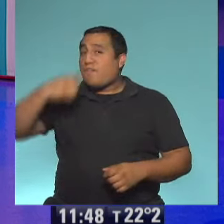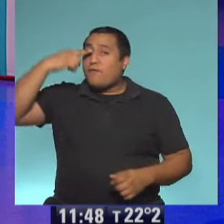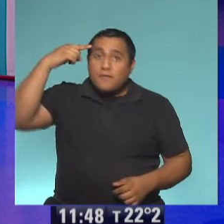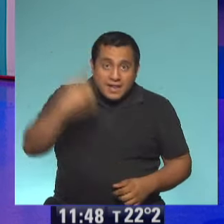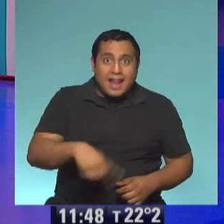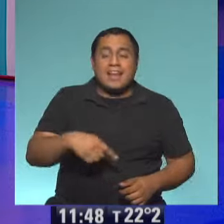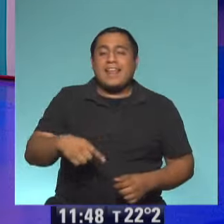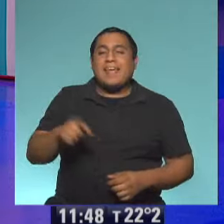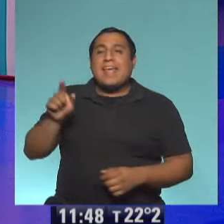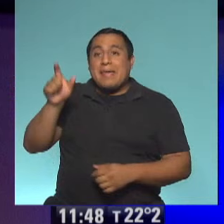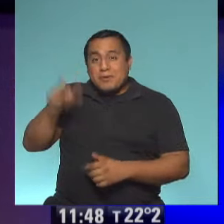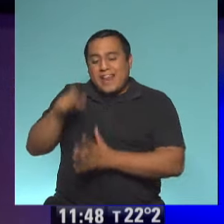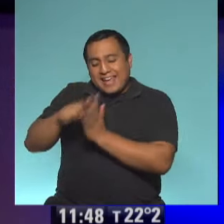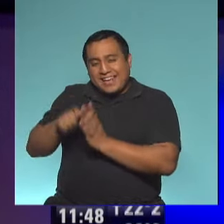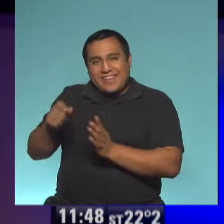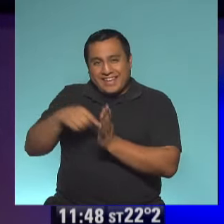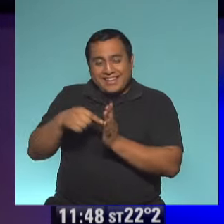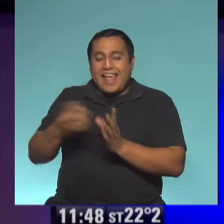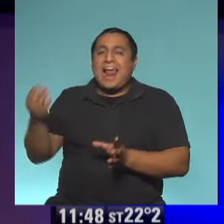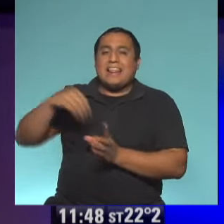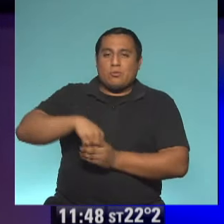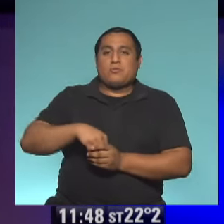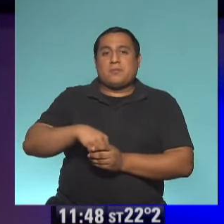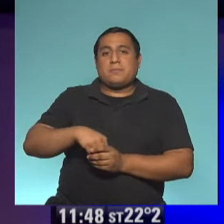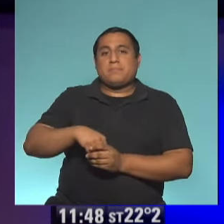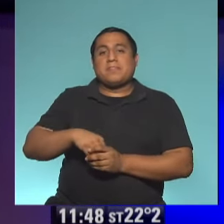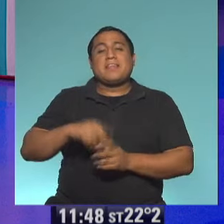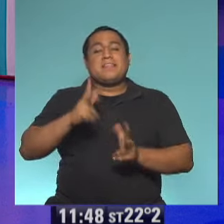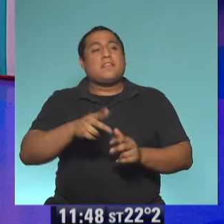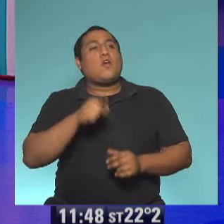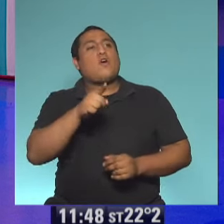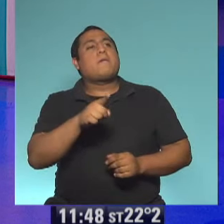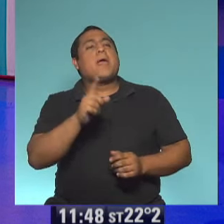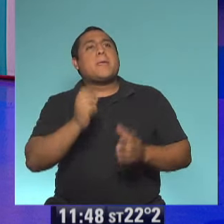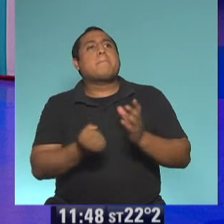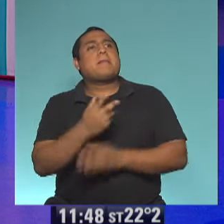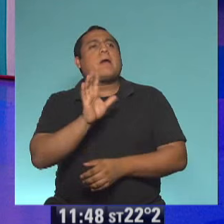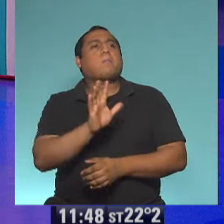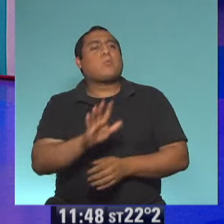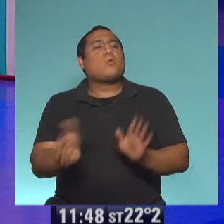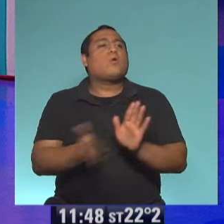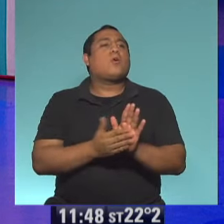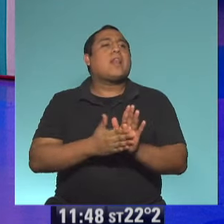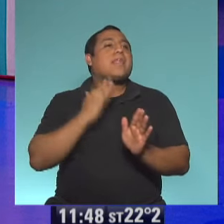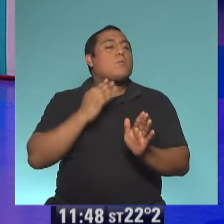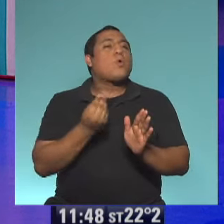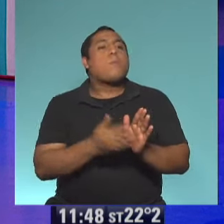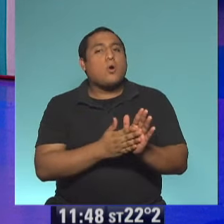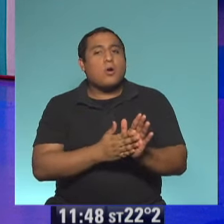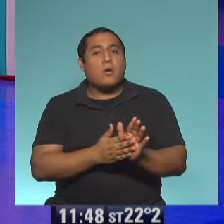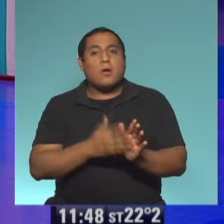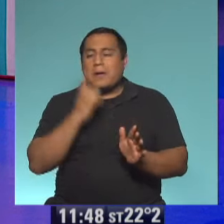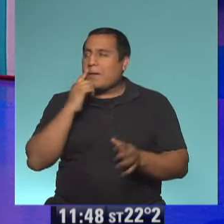estaba dentro de esa historia. Y le fue a pedir que le dé nombre a su libro. Que le dé nombre a su libro. Y el libro se llamaba finalmente...